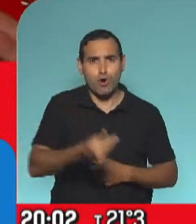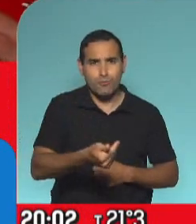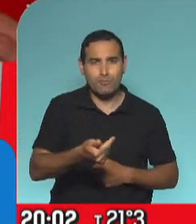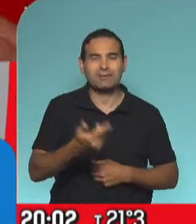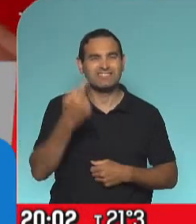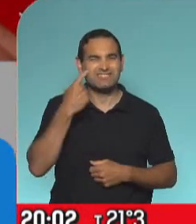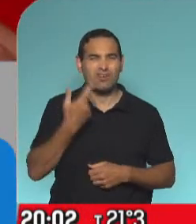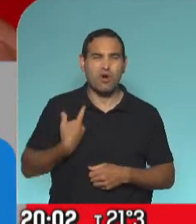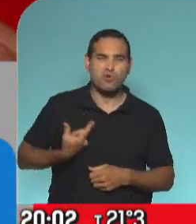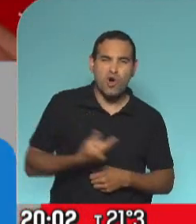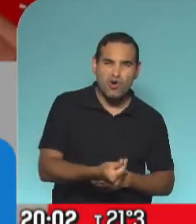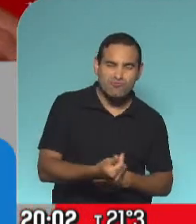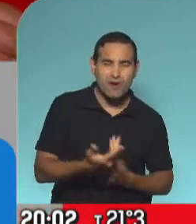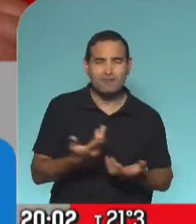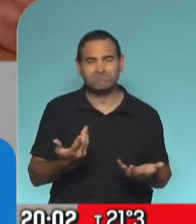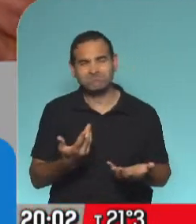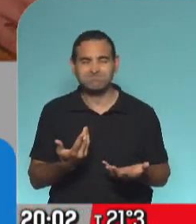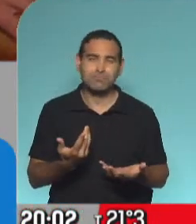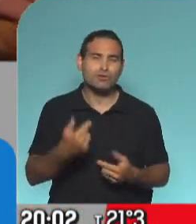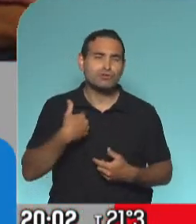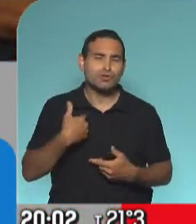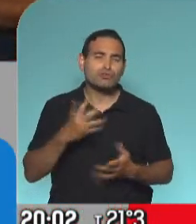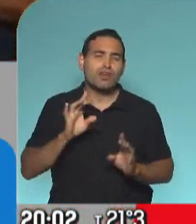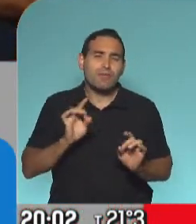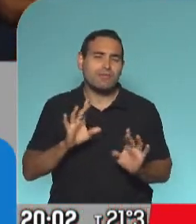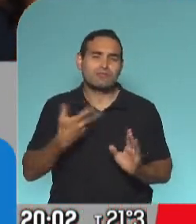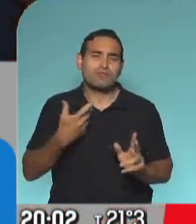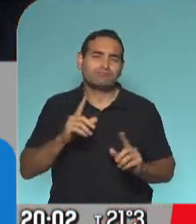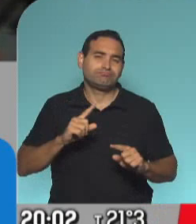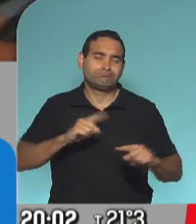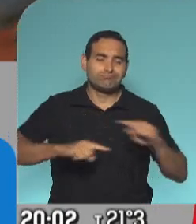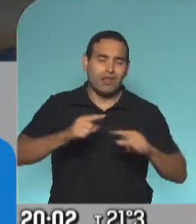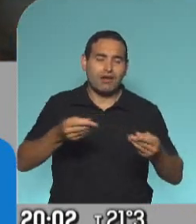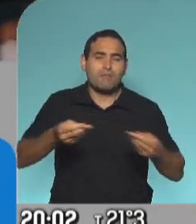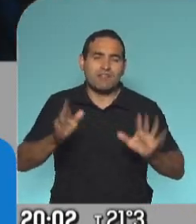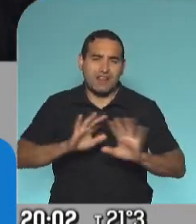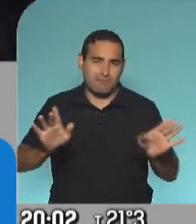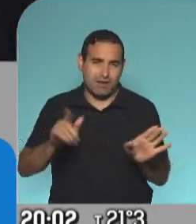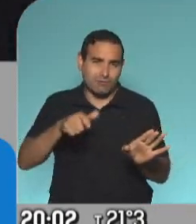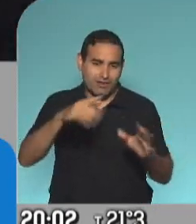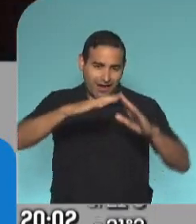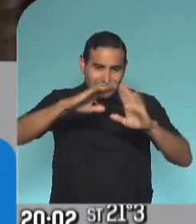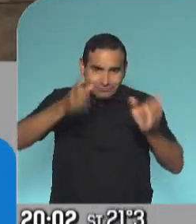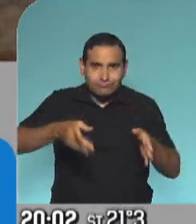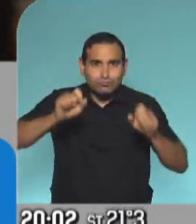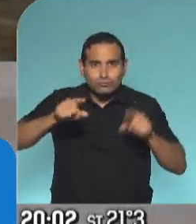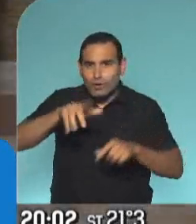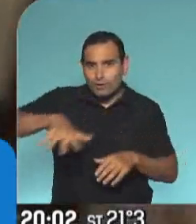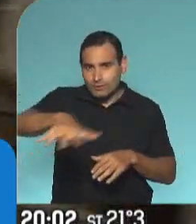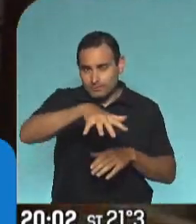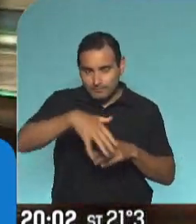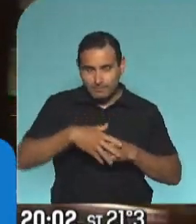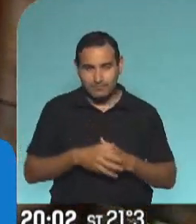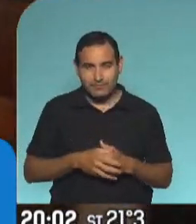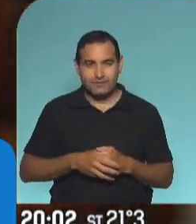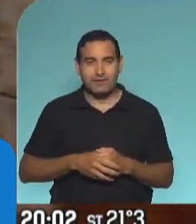palabra comprador, o yo diría el administrador, lo que administra un poco lo que es de toda la comunidad, ¿no? Como Diego. Así como Diego